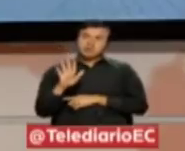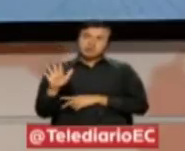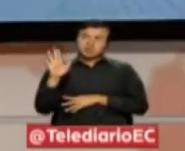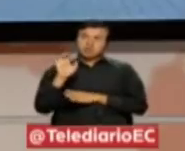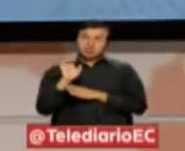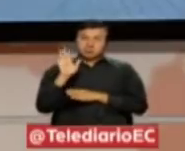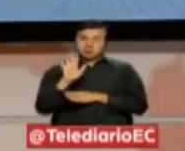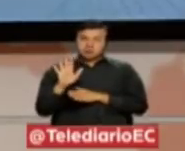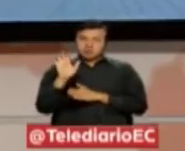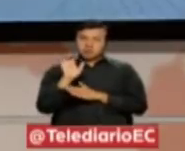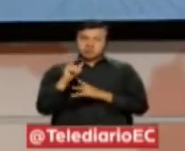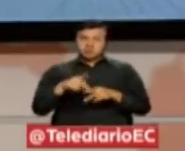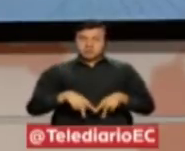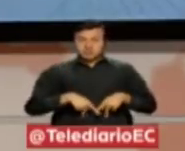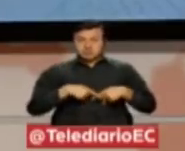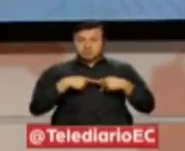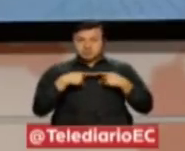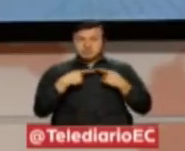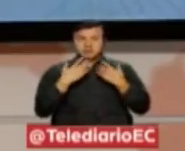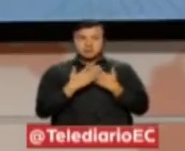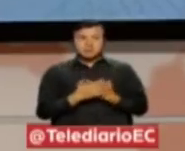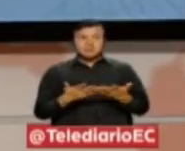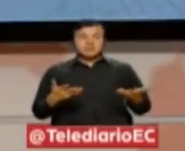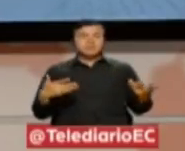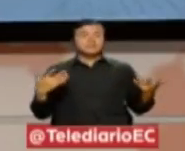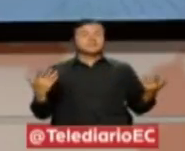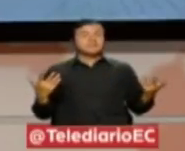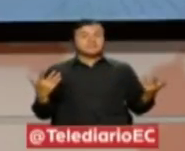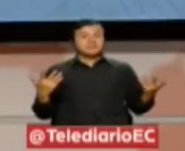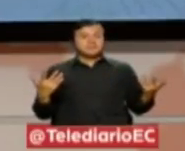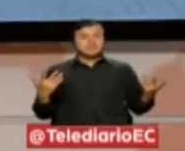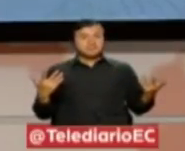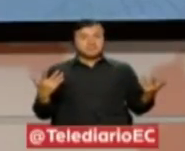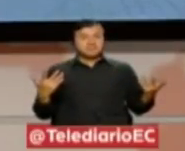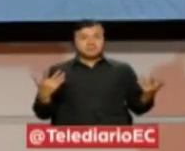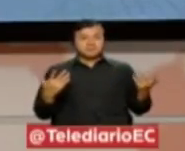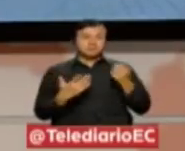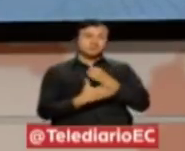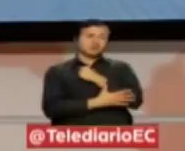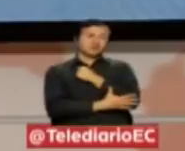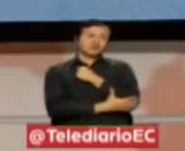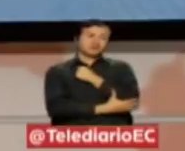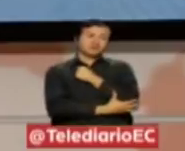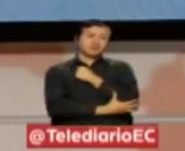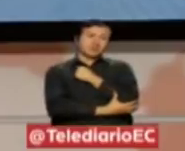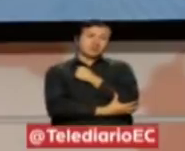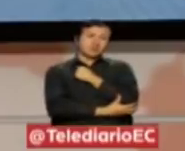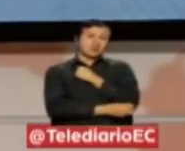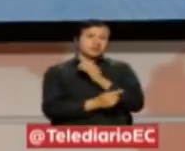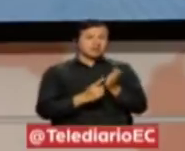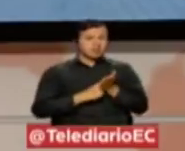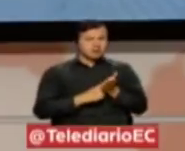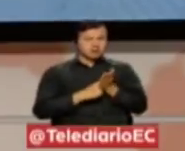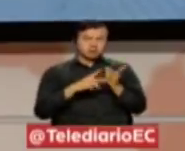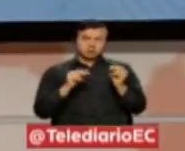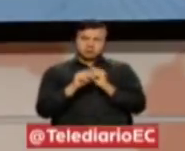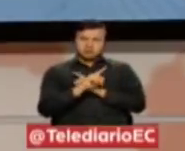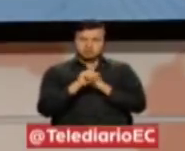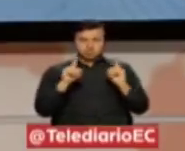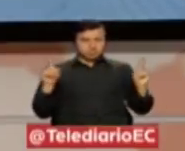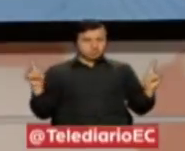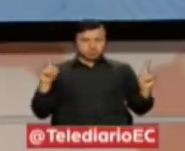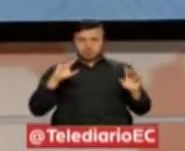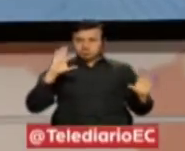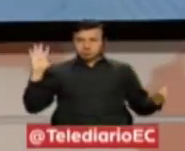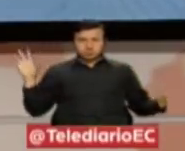puede seguir viviendo en función de un empobrecimiento del debate, pero que finalmente se